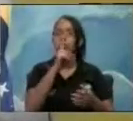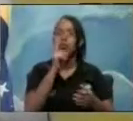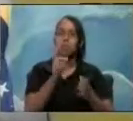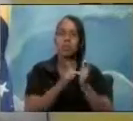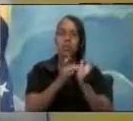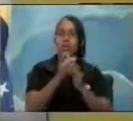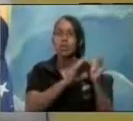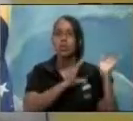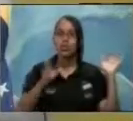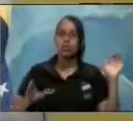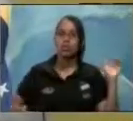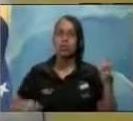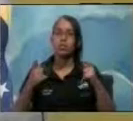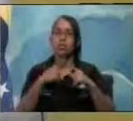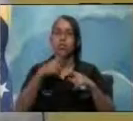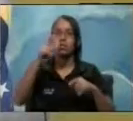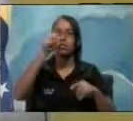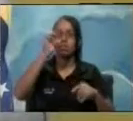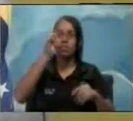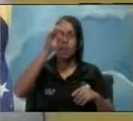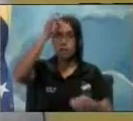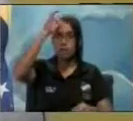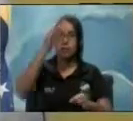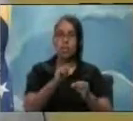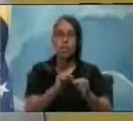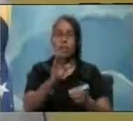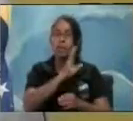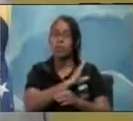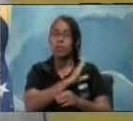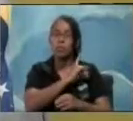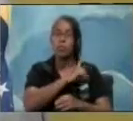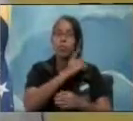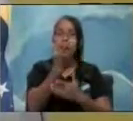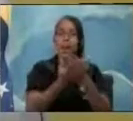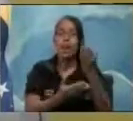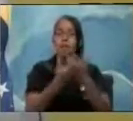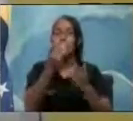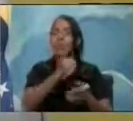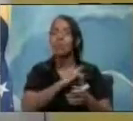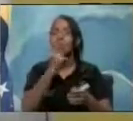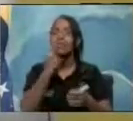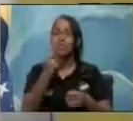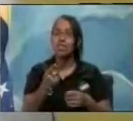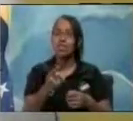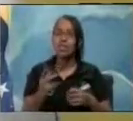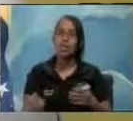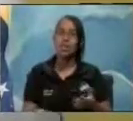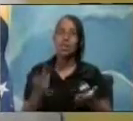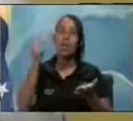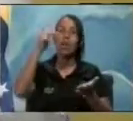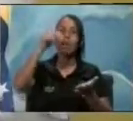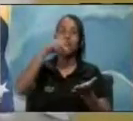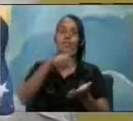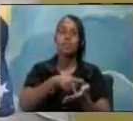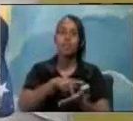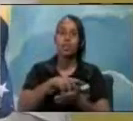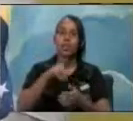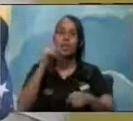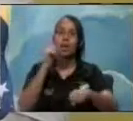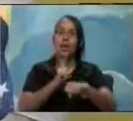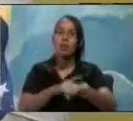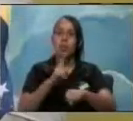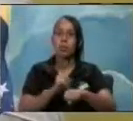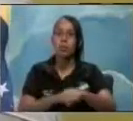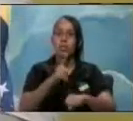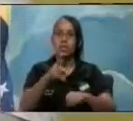dicho, pero Pedro accionó en fe también él, le tomó de la mano y dice, y le levantó, y al momento